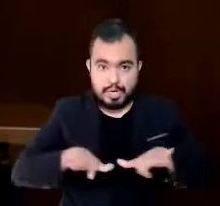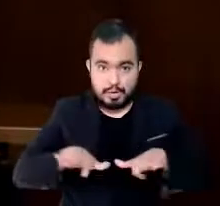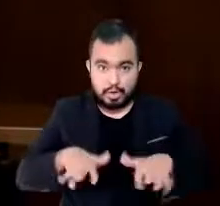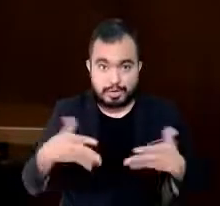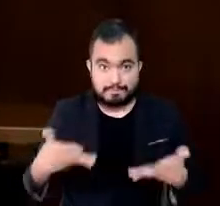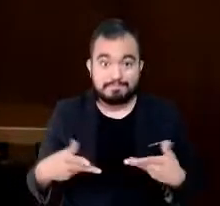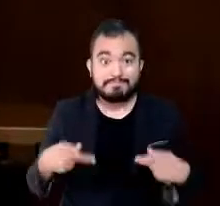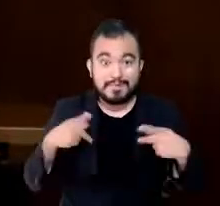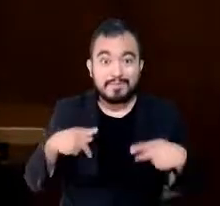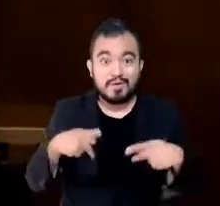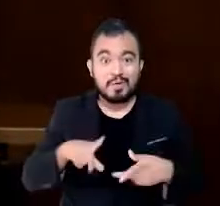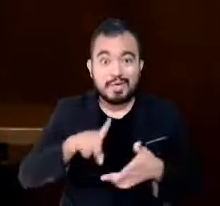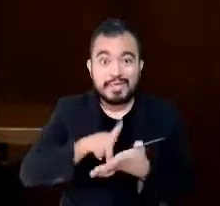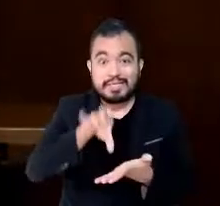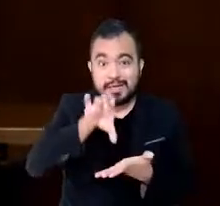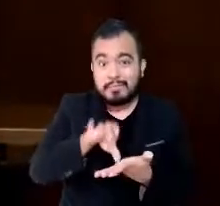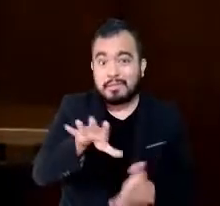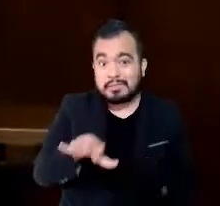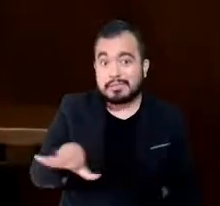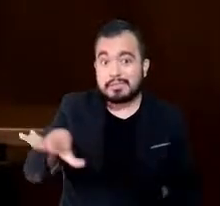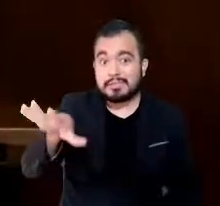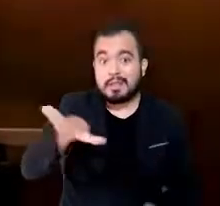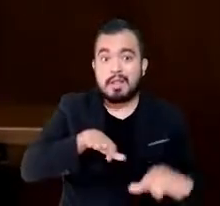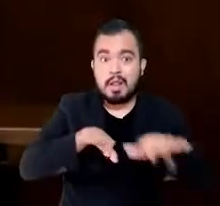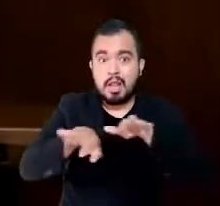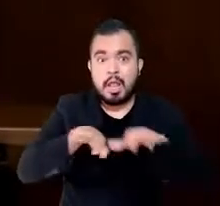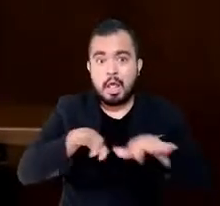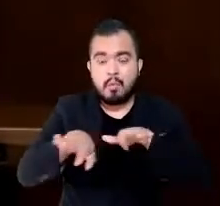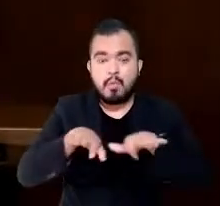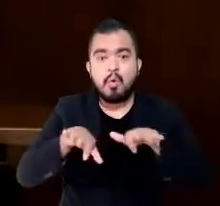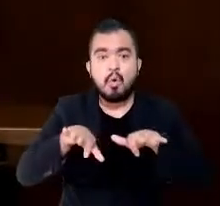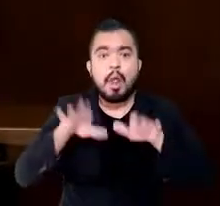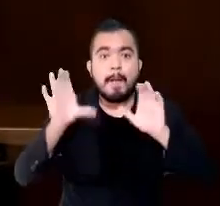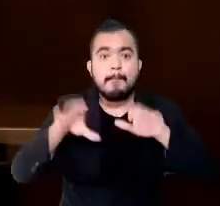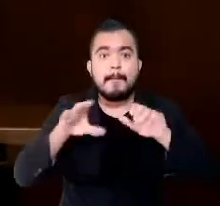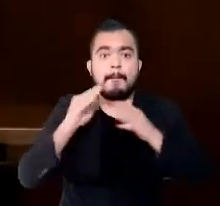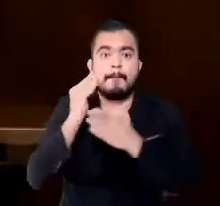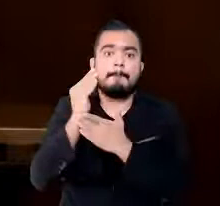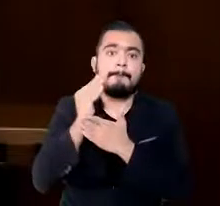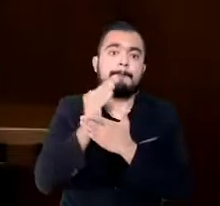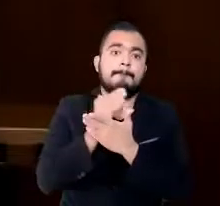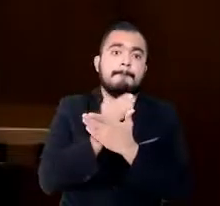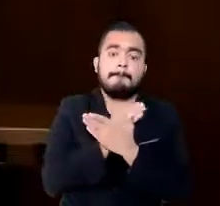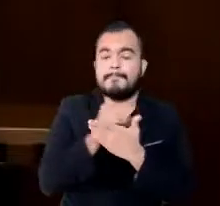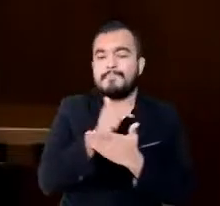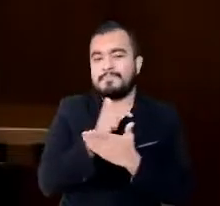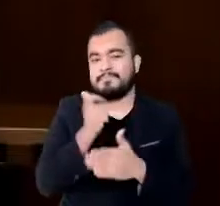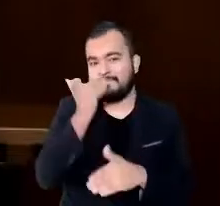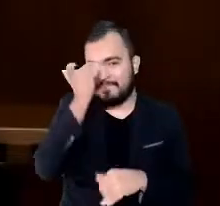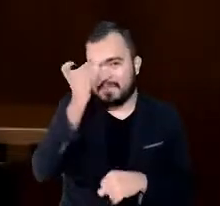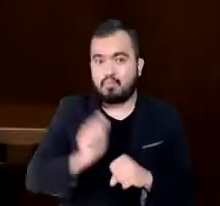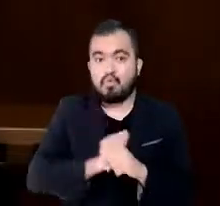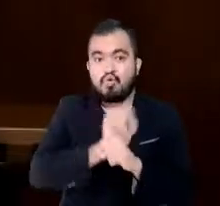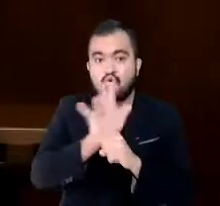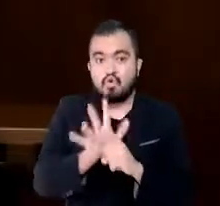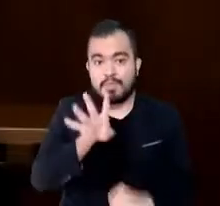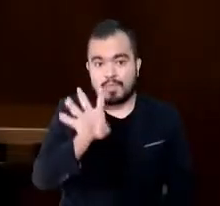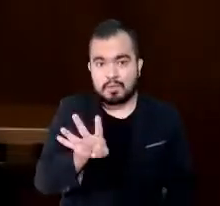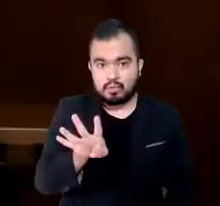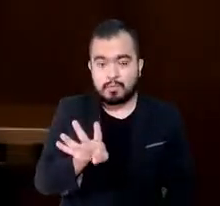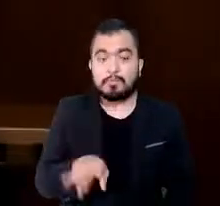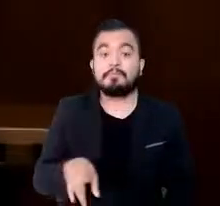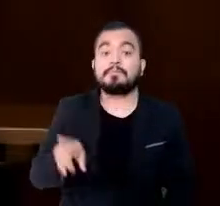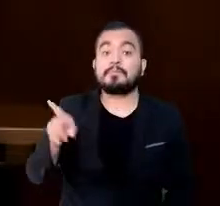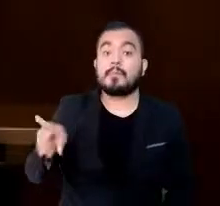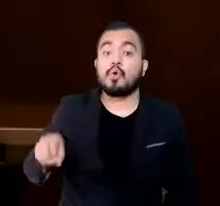en ocupación laboral se deterioró durante la crisis de COVID-19. Asimismo, a través de la Organización de las Naciones Unidas